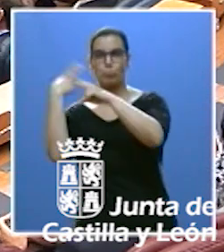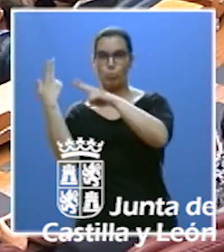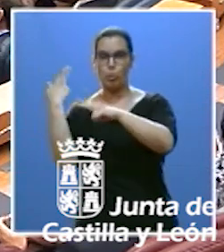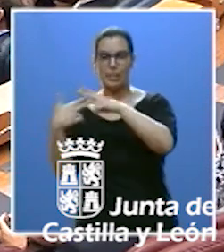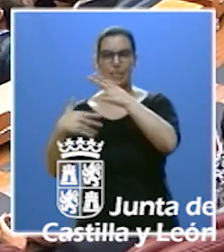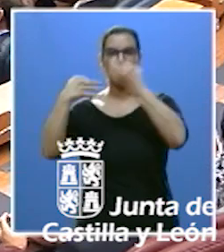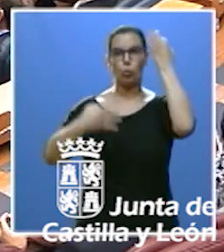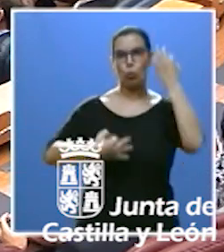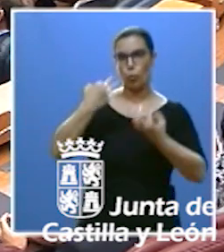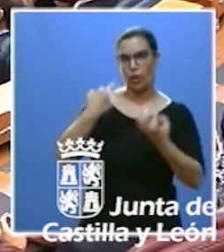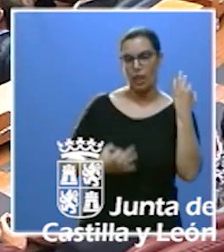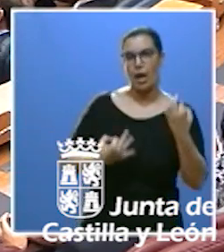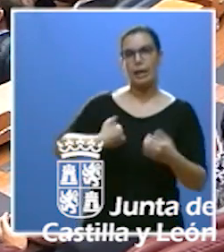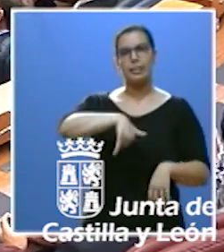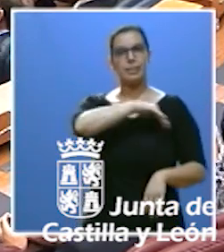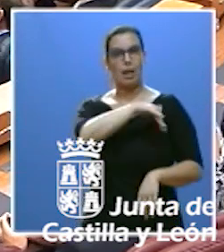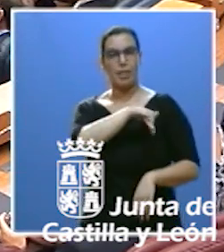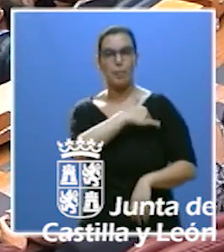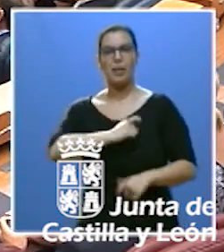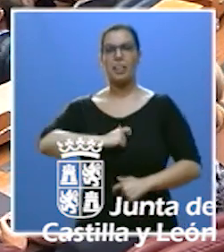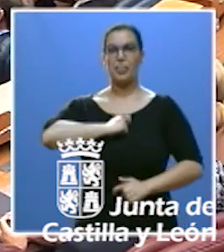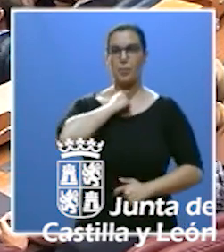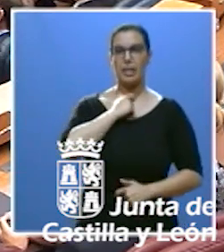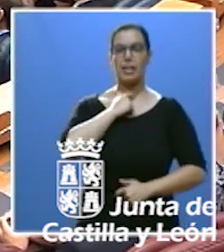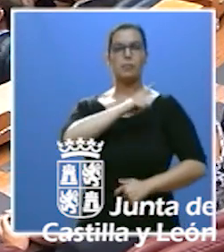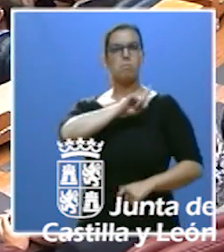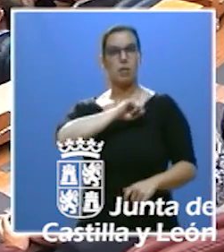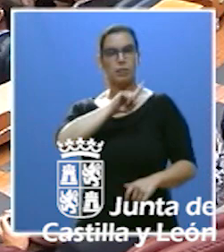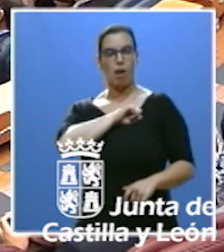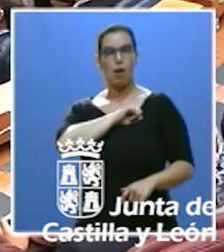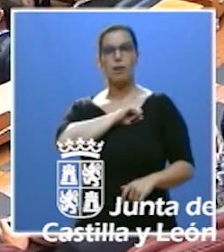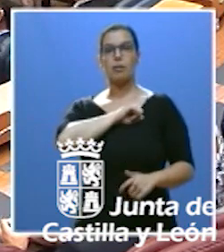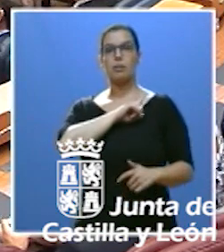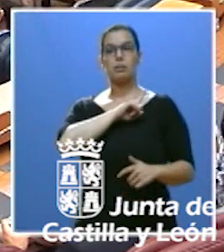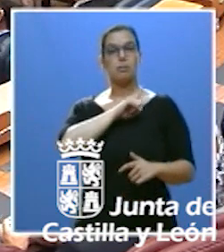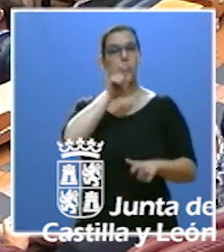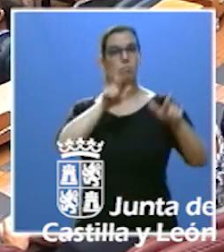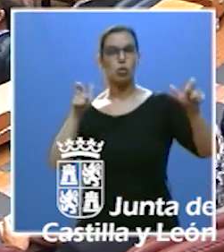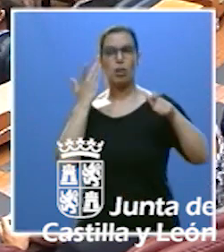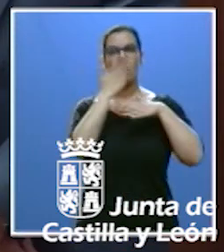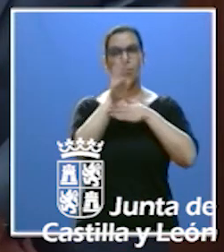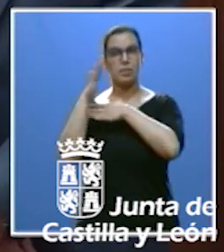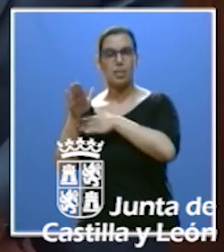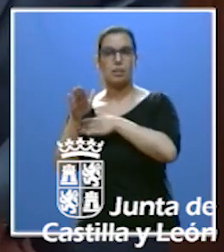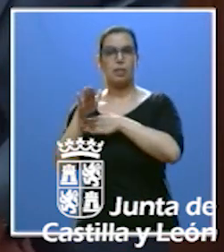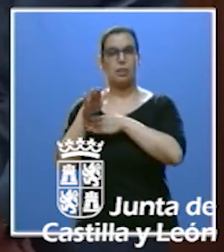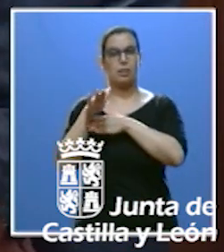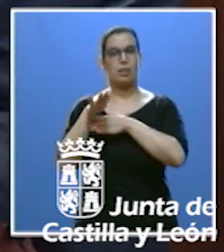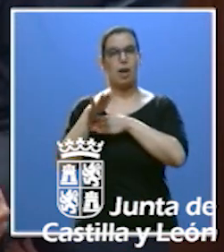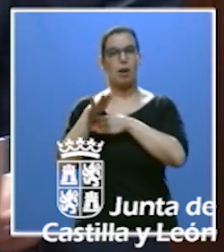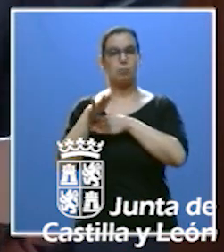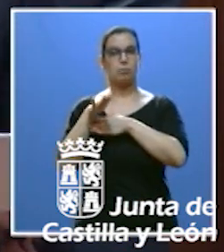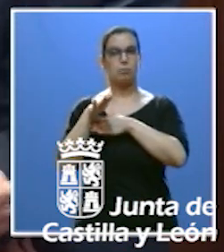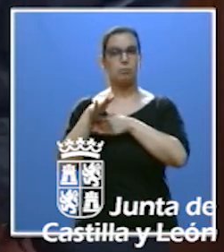políticas, judiciales, académicas, civiles y militares, representantes del tejido económico y social de Castilla y